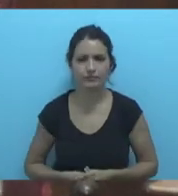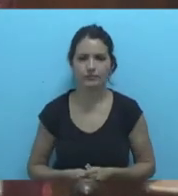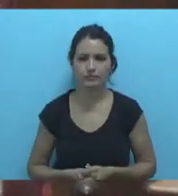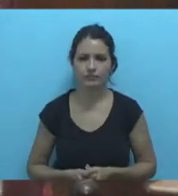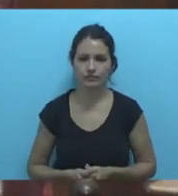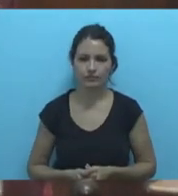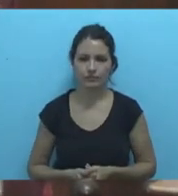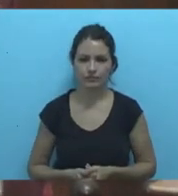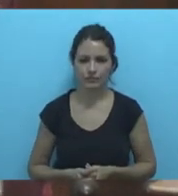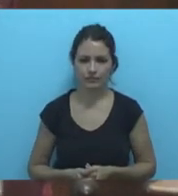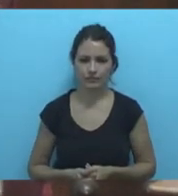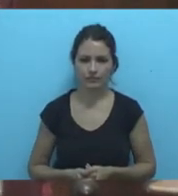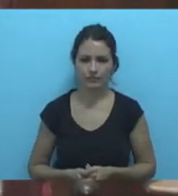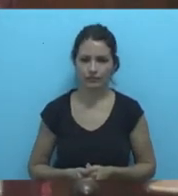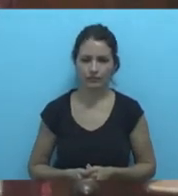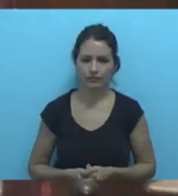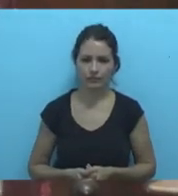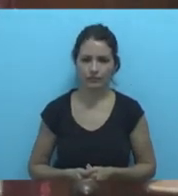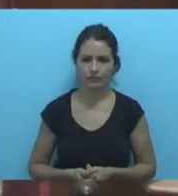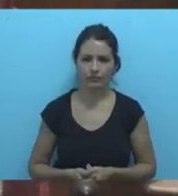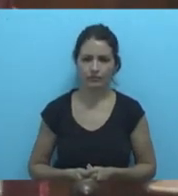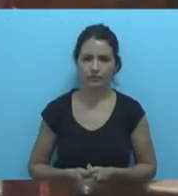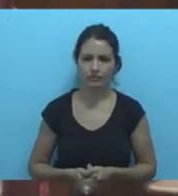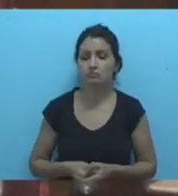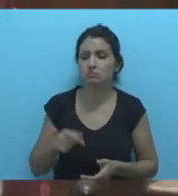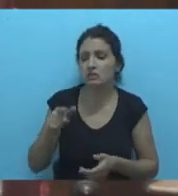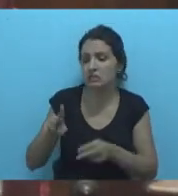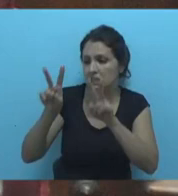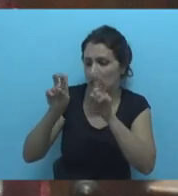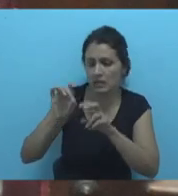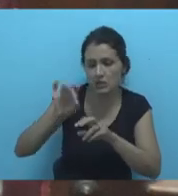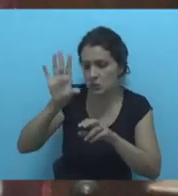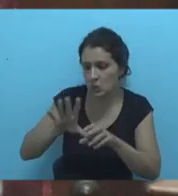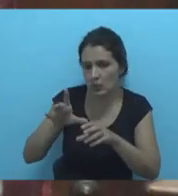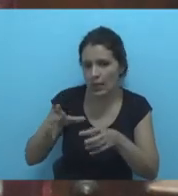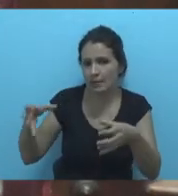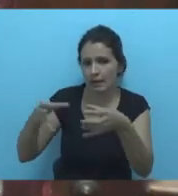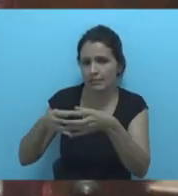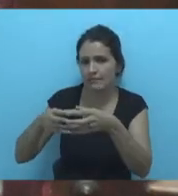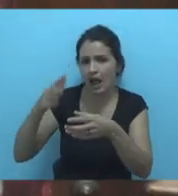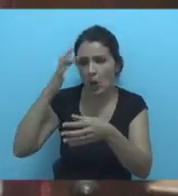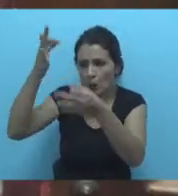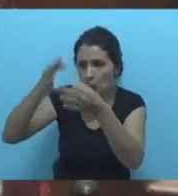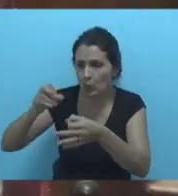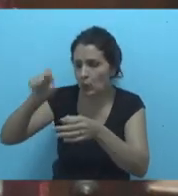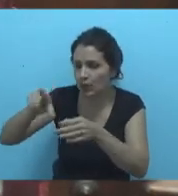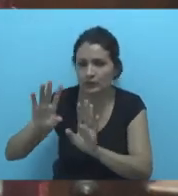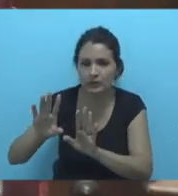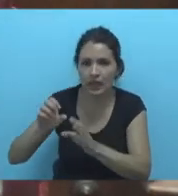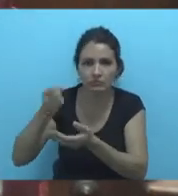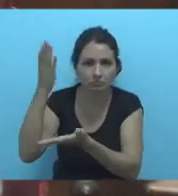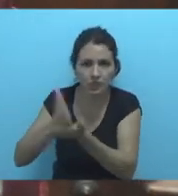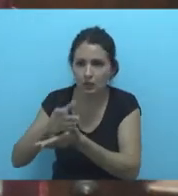queda sujeta únicamente a los plazos concursales y a la decisión del doctor Fabián Lorenzini y a las decisiones que vayan